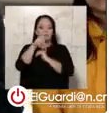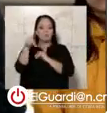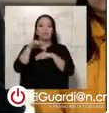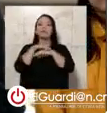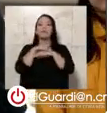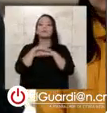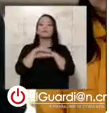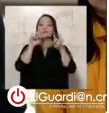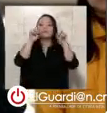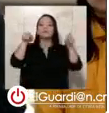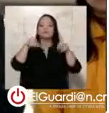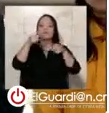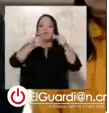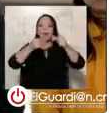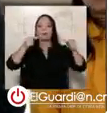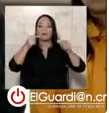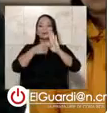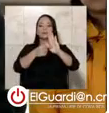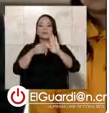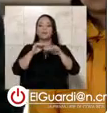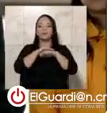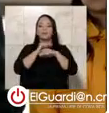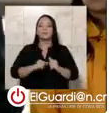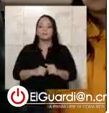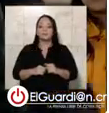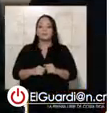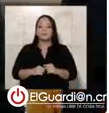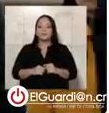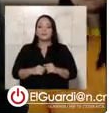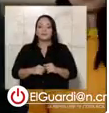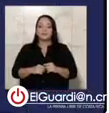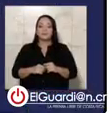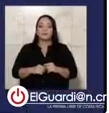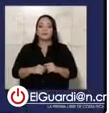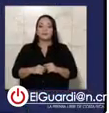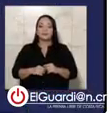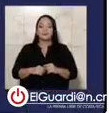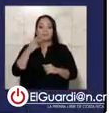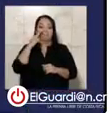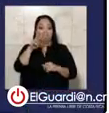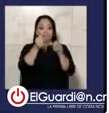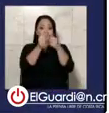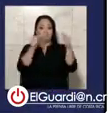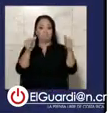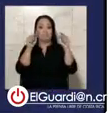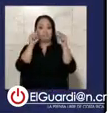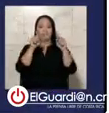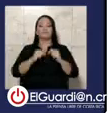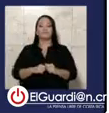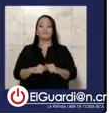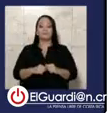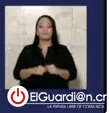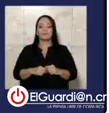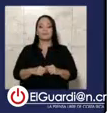si podemos ver el primer gráfico de la presentación, lo que vamos a ver en estas barras es que